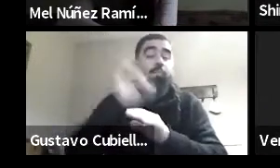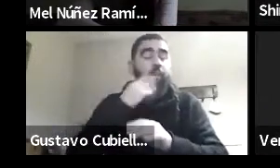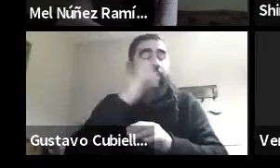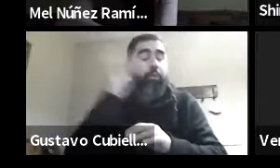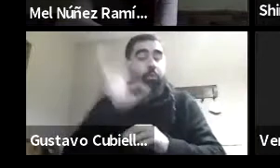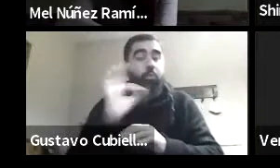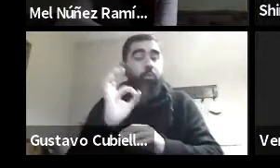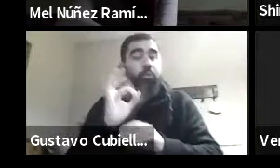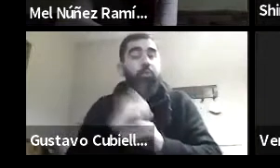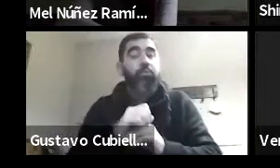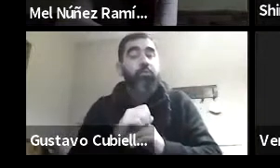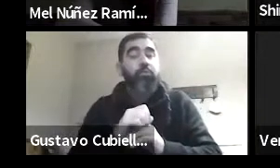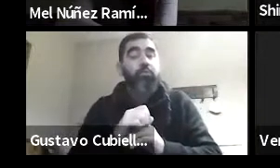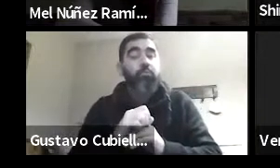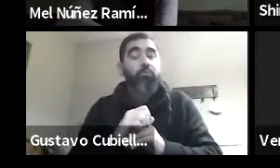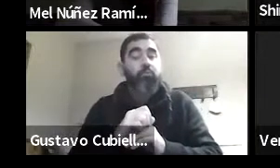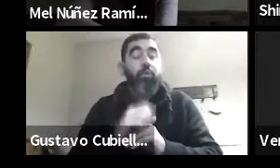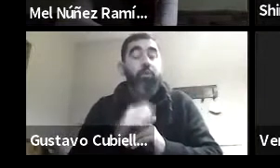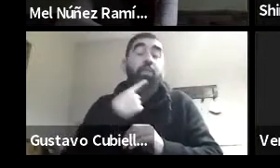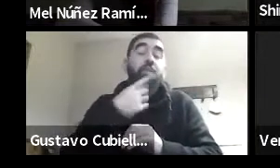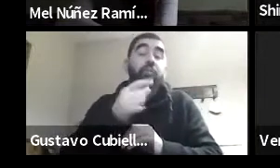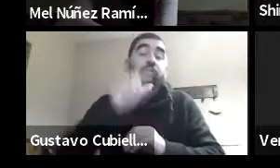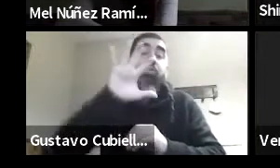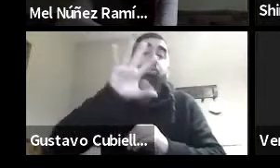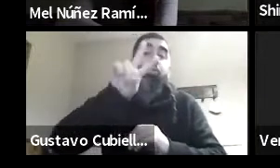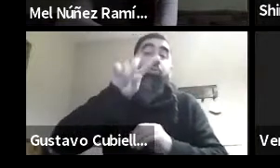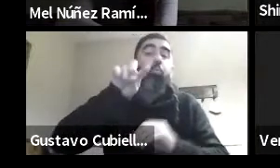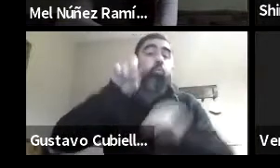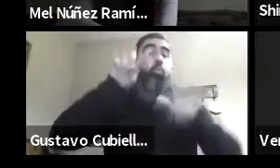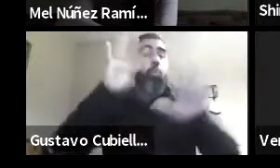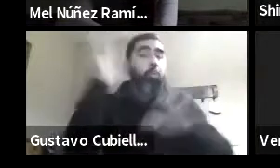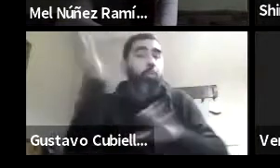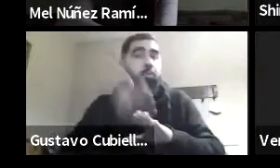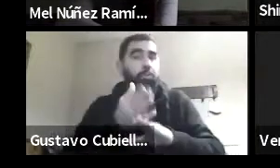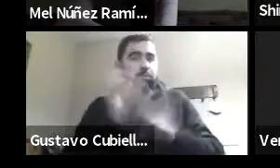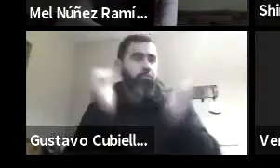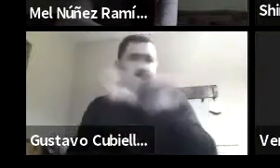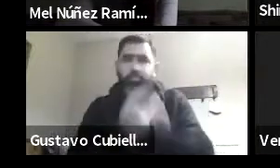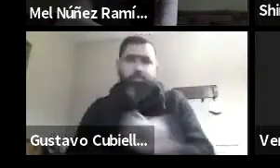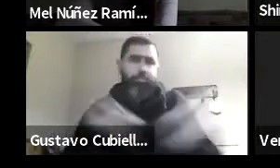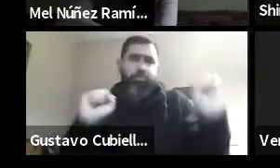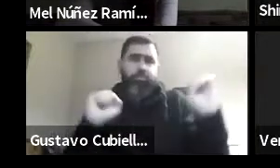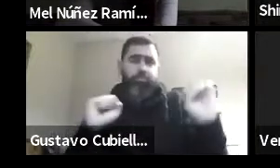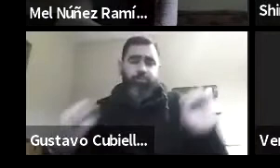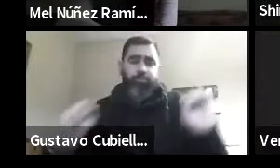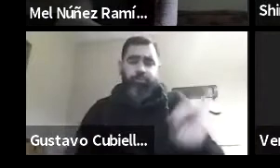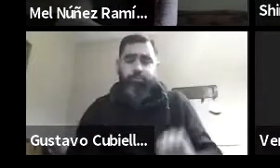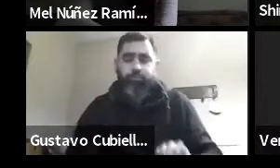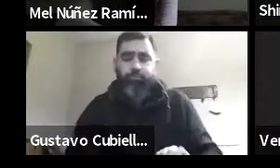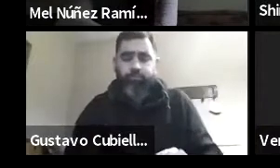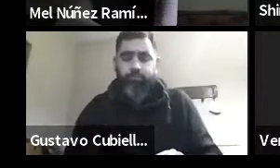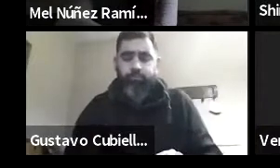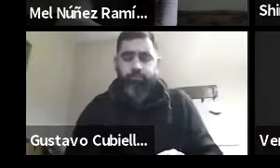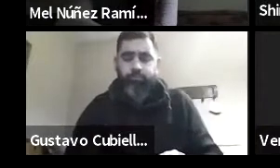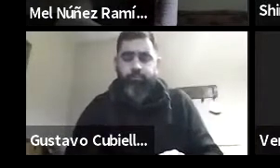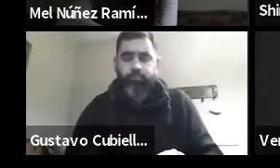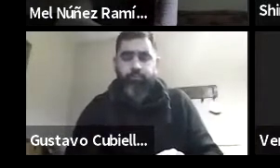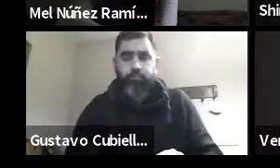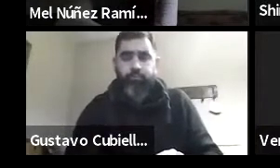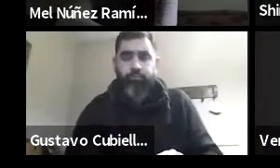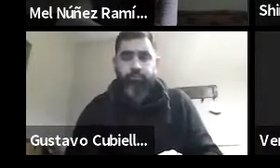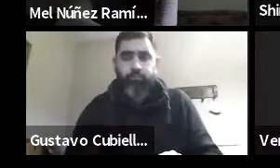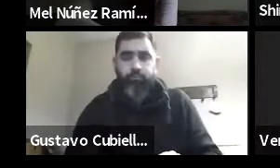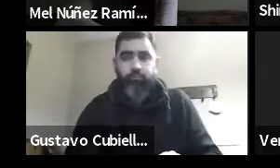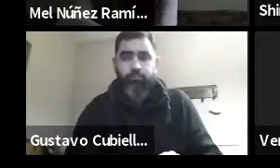perdón, acá dice 52,9, pero no puede ser. Bueno, igualmente da pautas